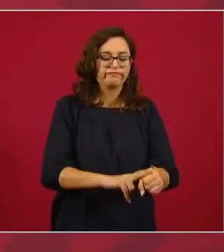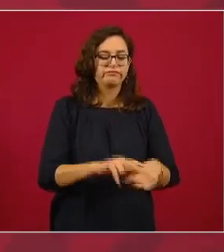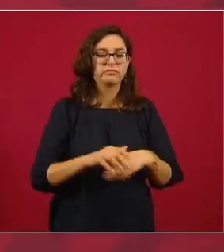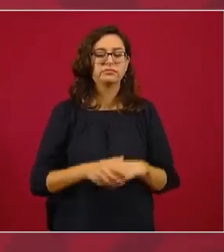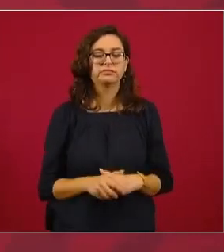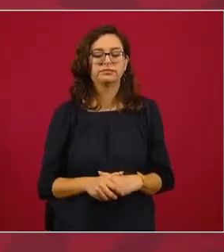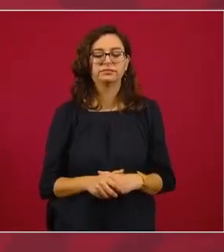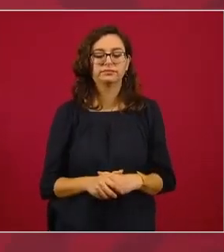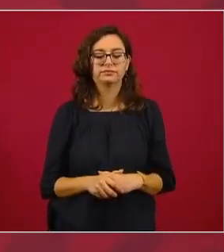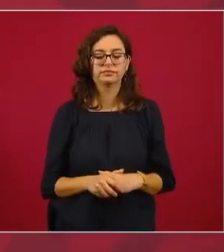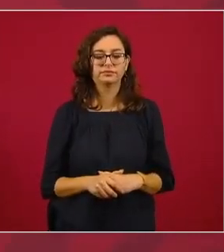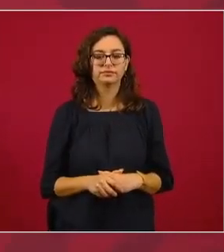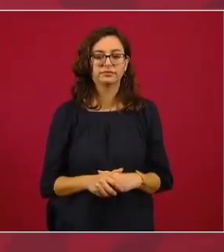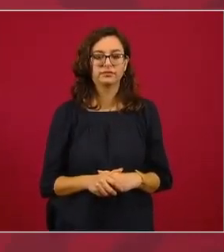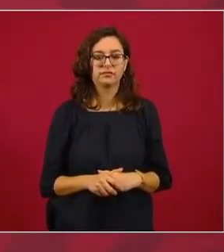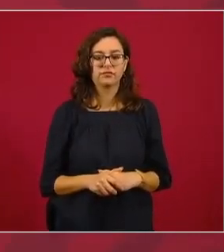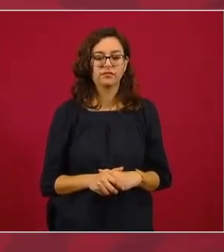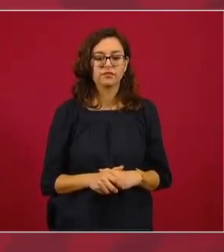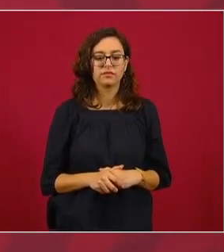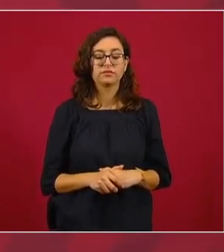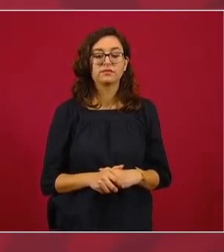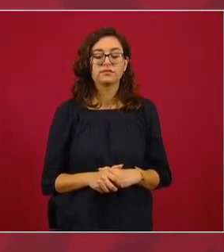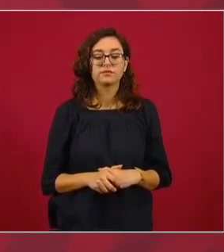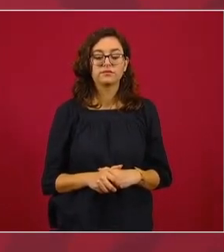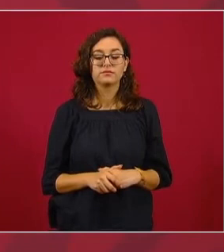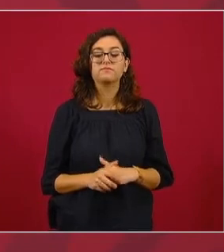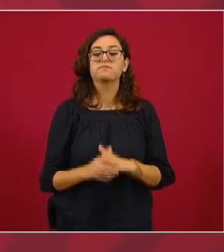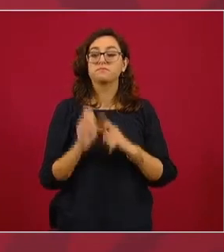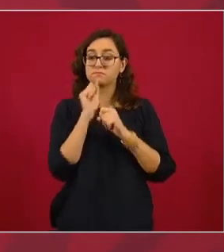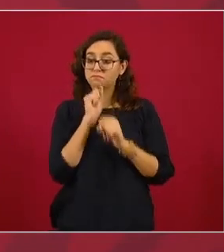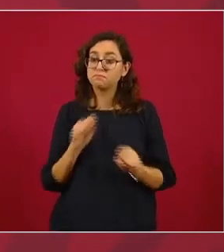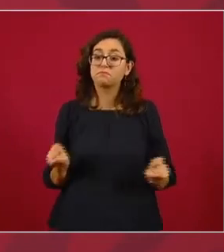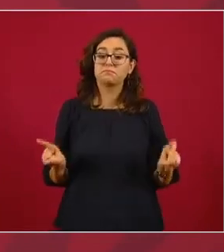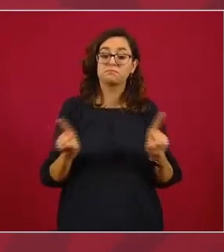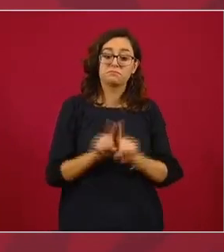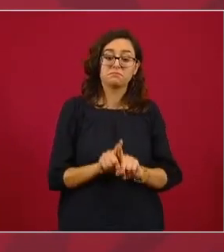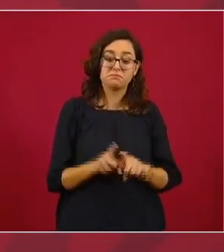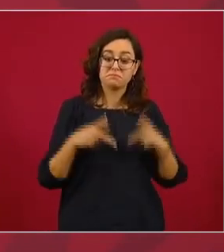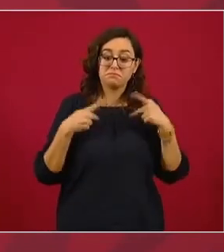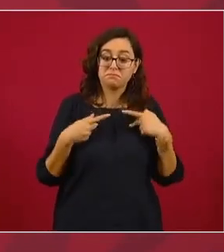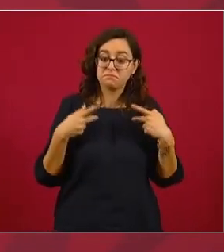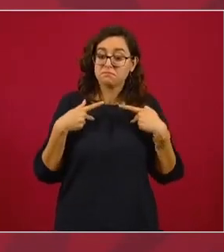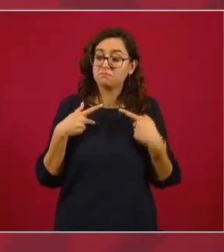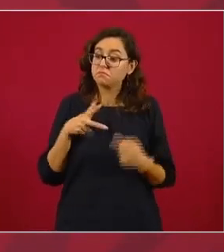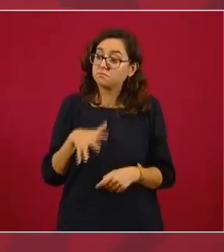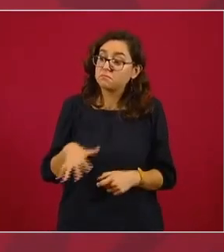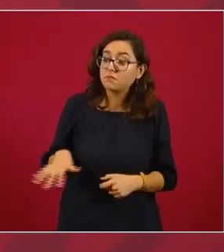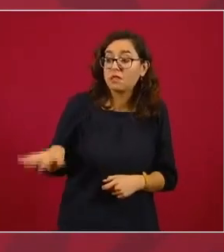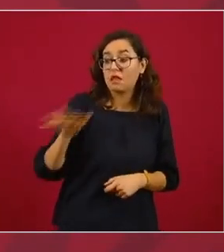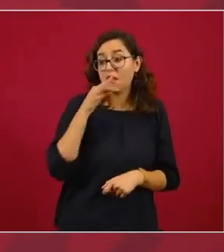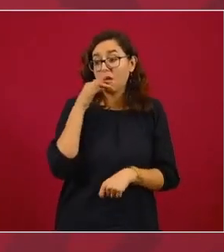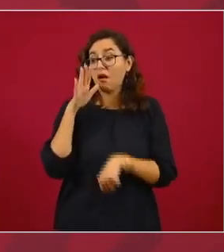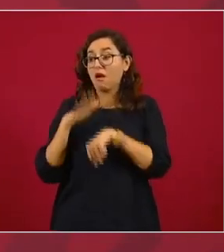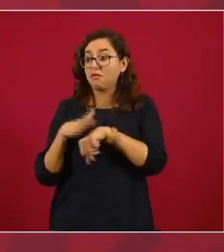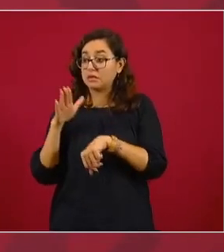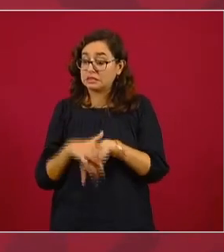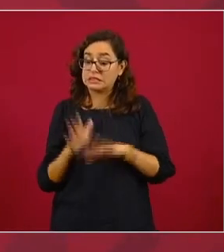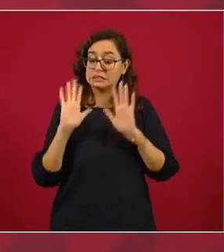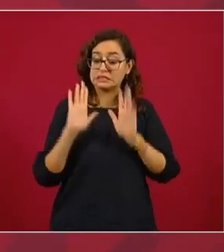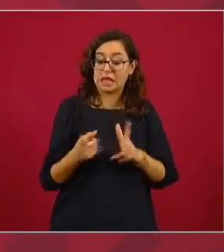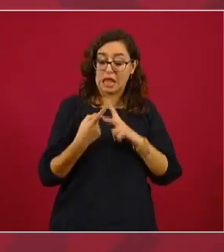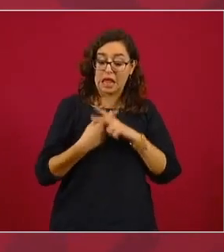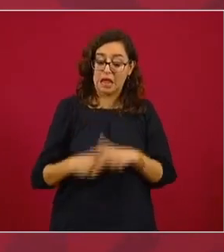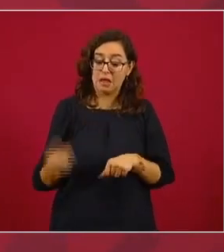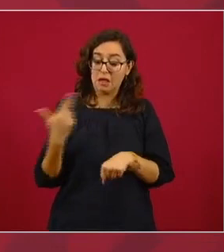También aprovecho para decirle a la gente que estamos haciendo los trámites para que